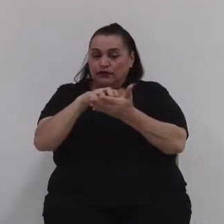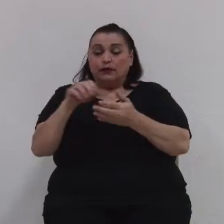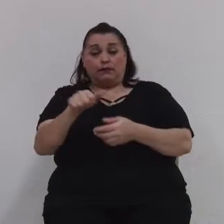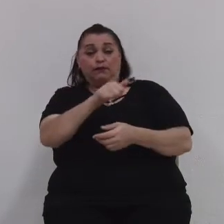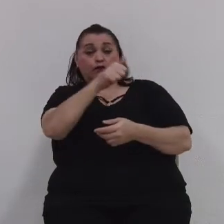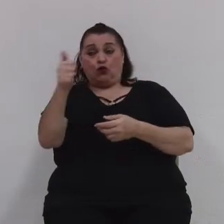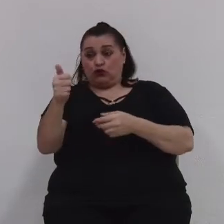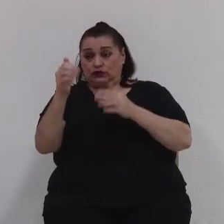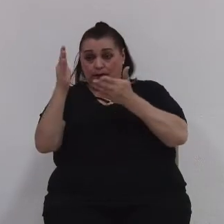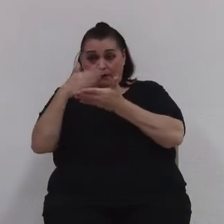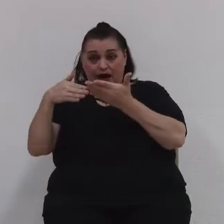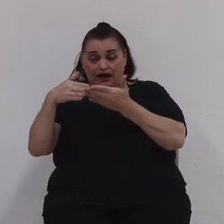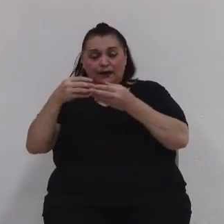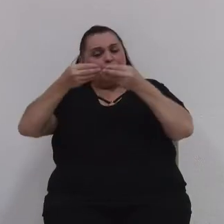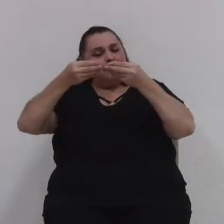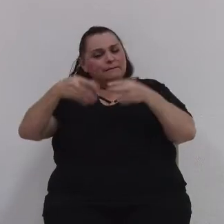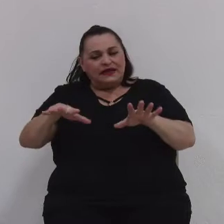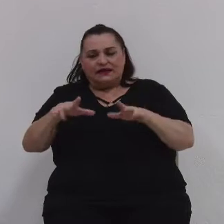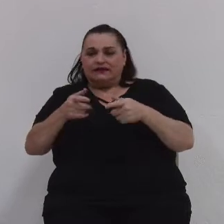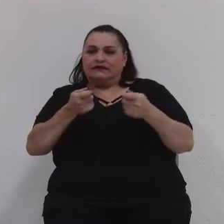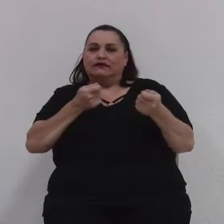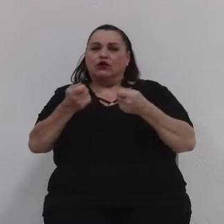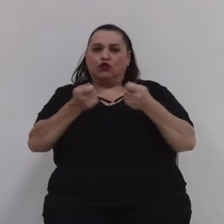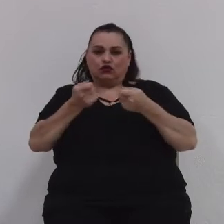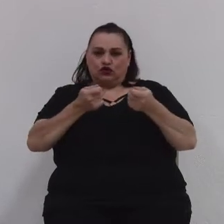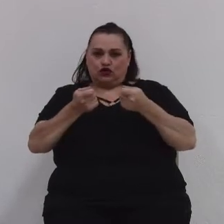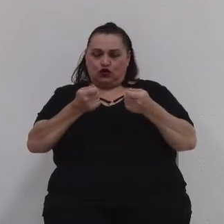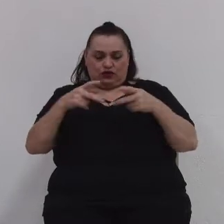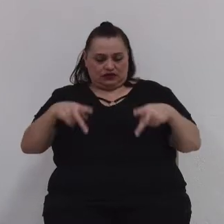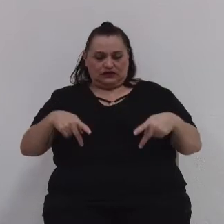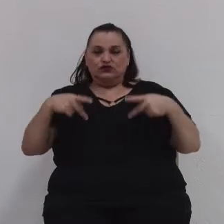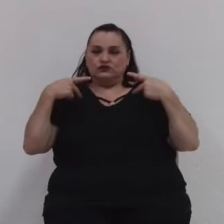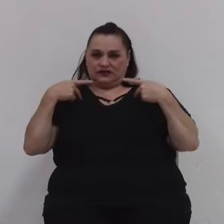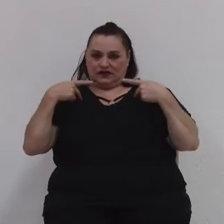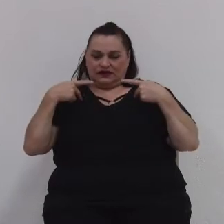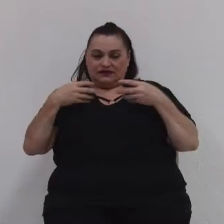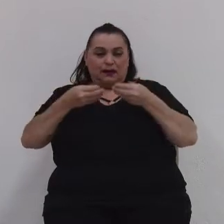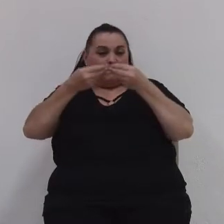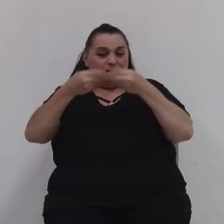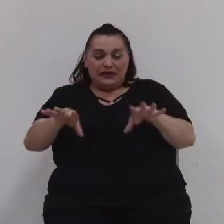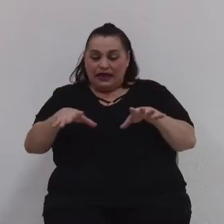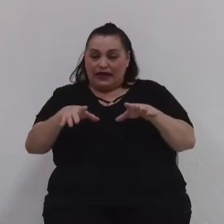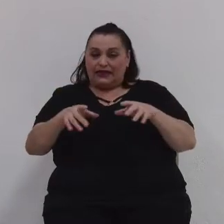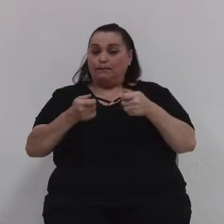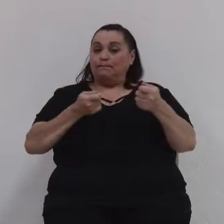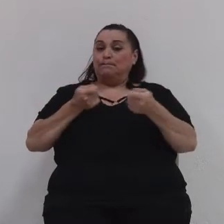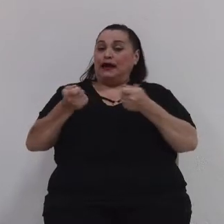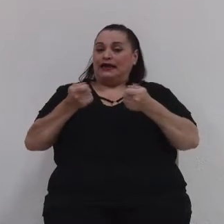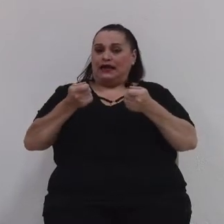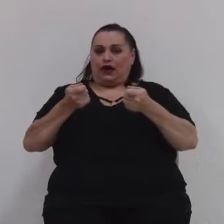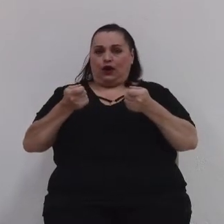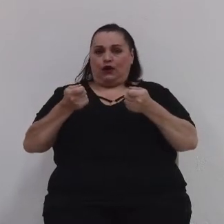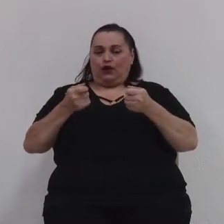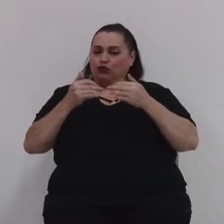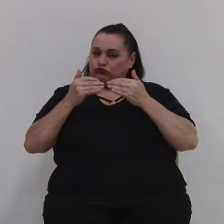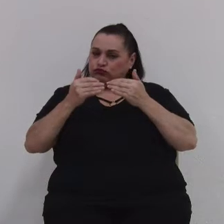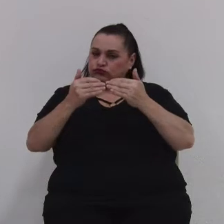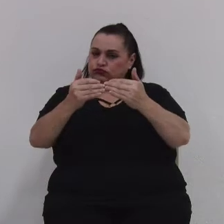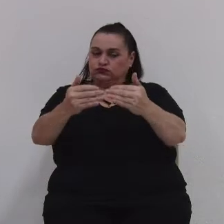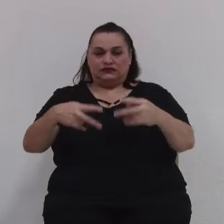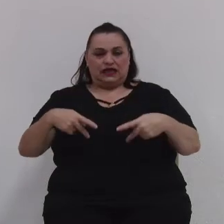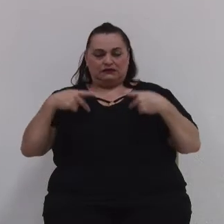lado, han perdido el control sobre sus vidas, han perdido las riendas sobre sus vidas y se